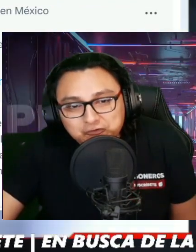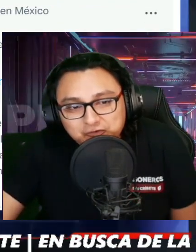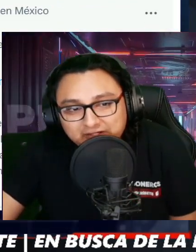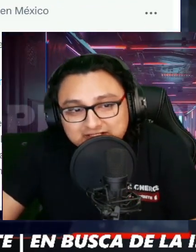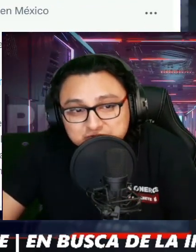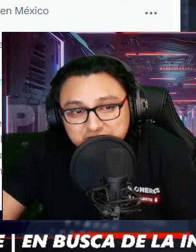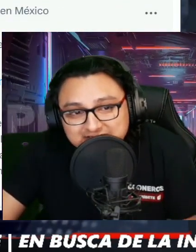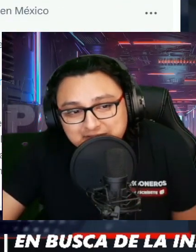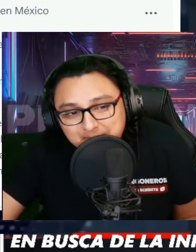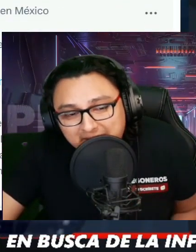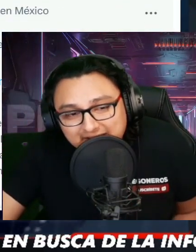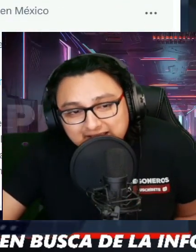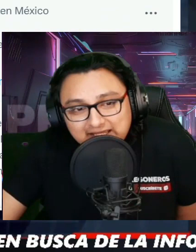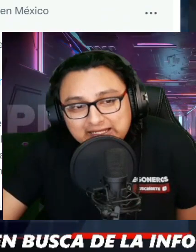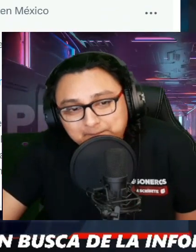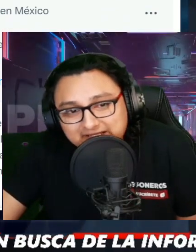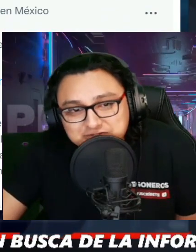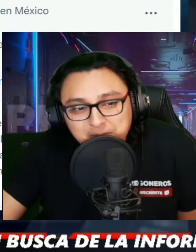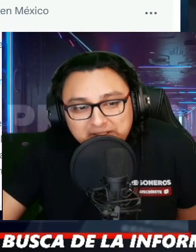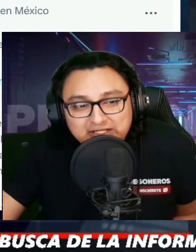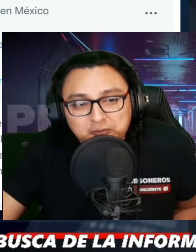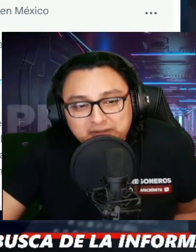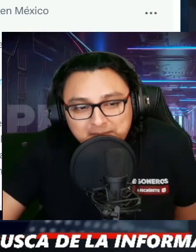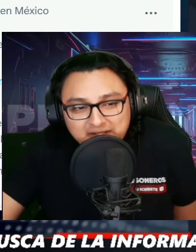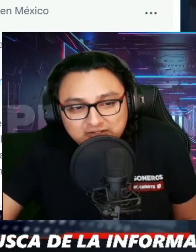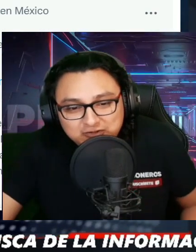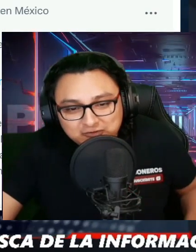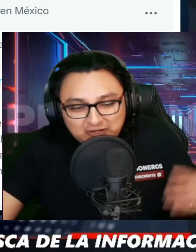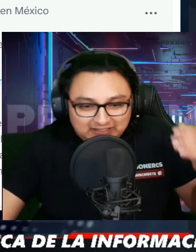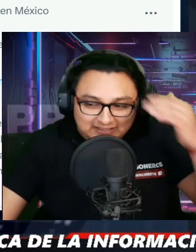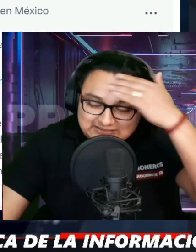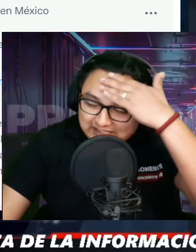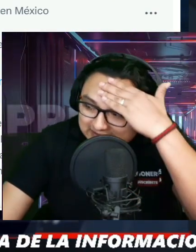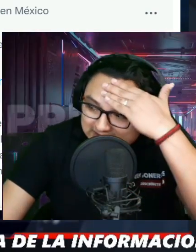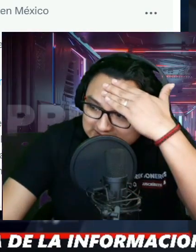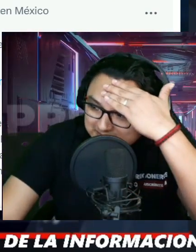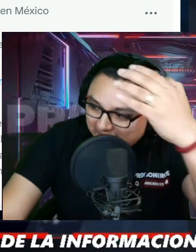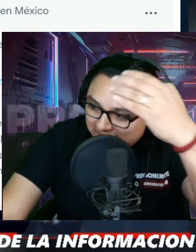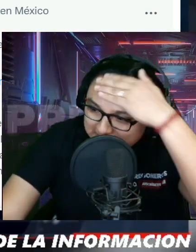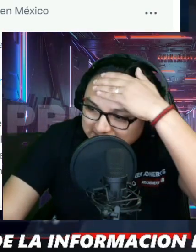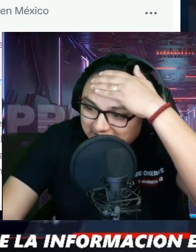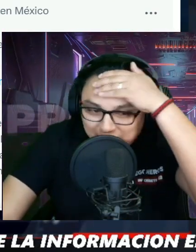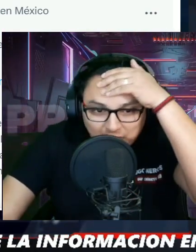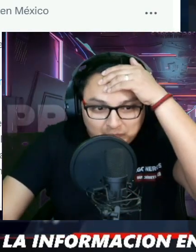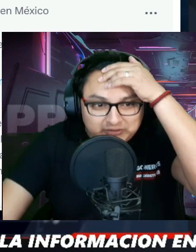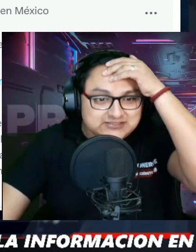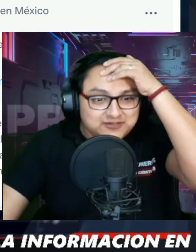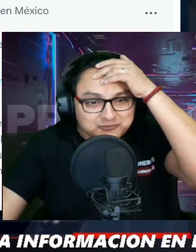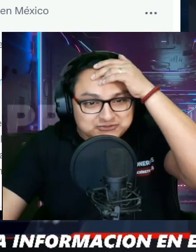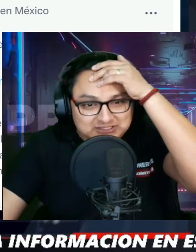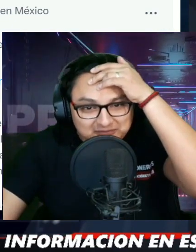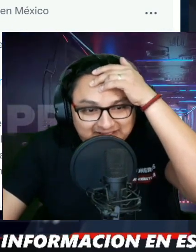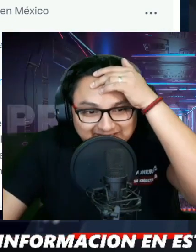con todo en redes sociales, en PAN. El PAN es un peligro para México. Ahí las caritas, vean nada más, de que no puede